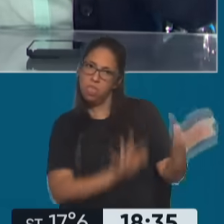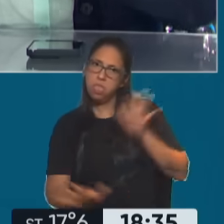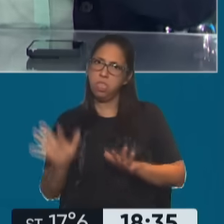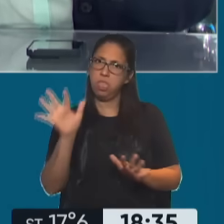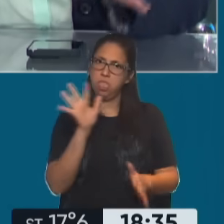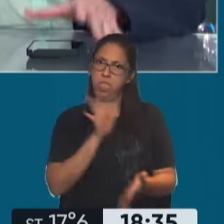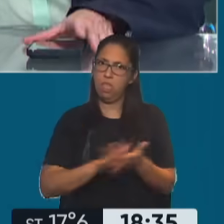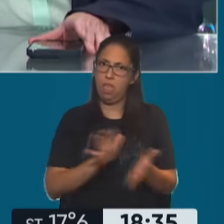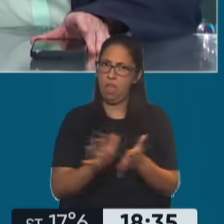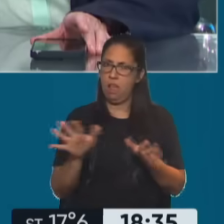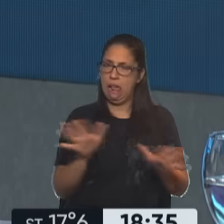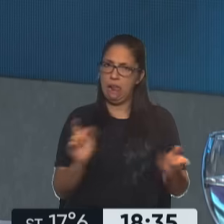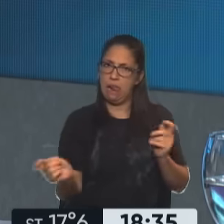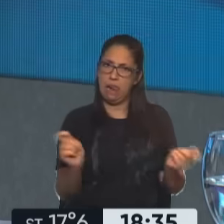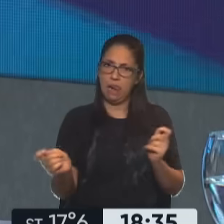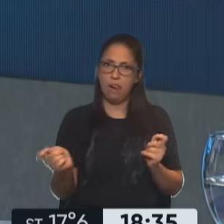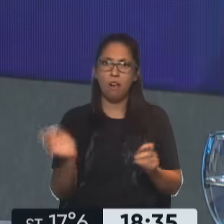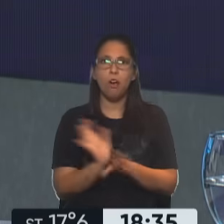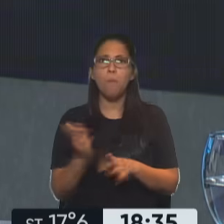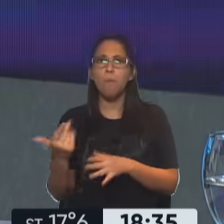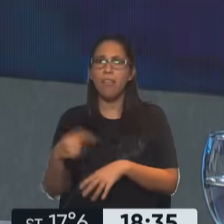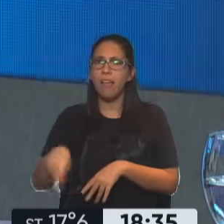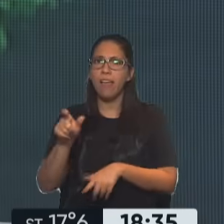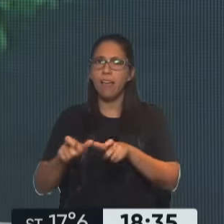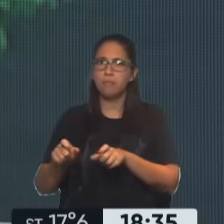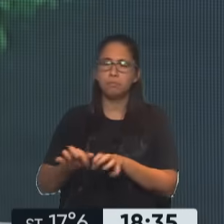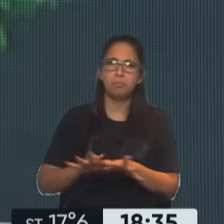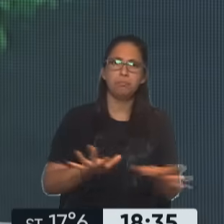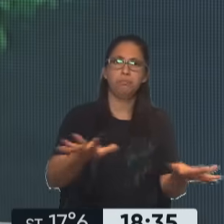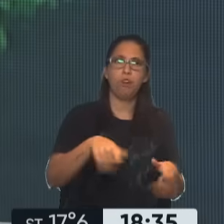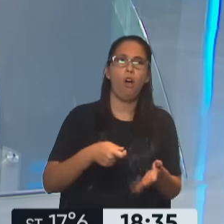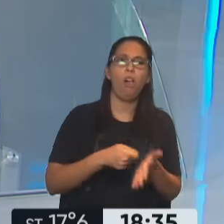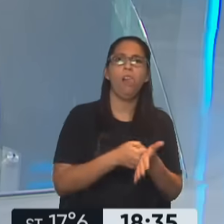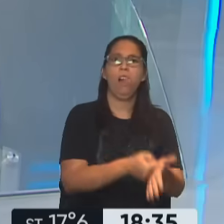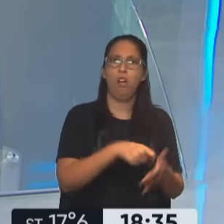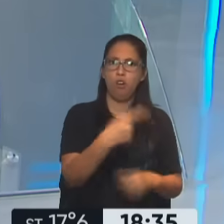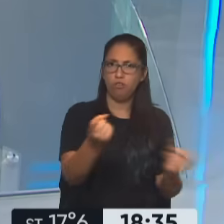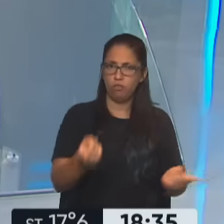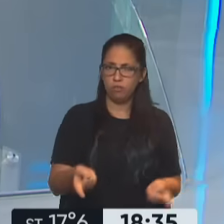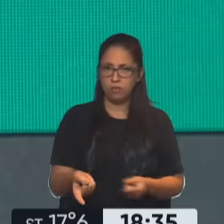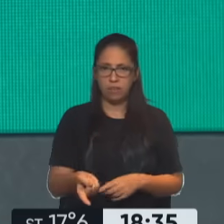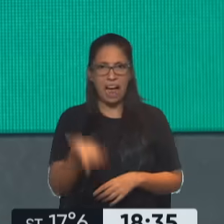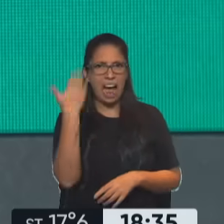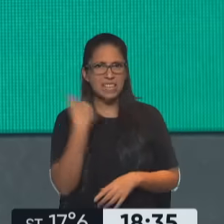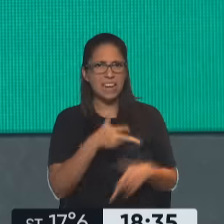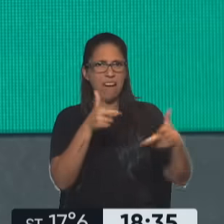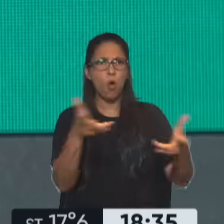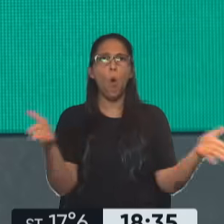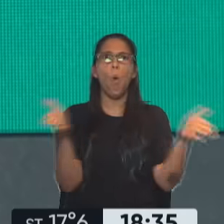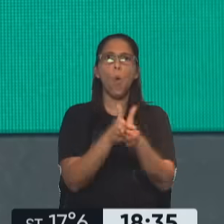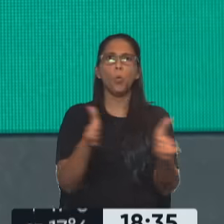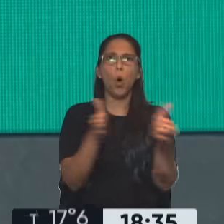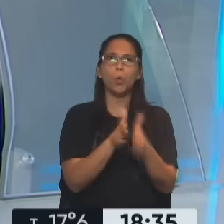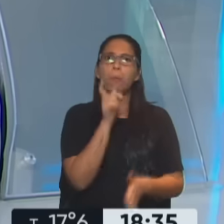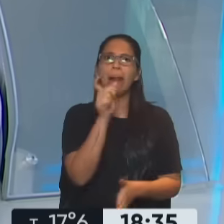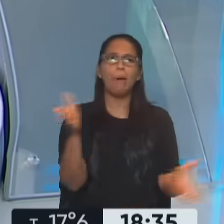reacomodamientos. Vos decís que que pueden fluir hacia otras fuerzas. Por supuesto, sí. ¿Cuántas veces ya mencionó la palabra juntos?